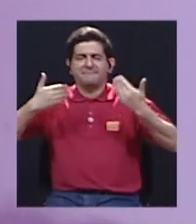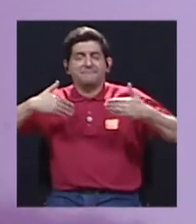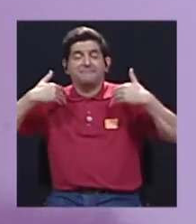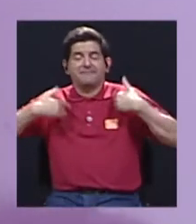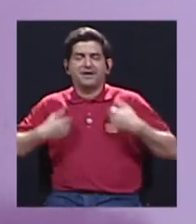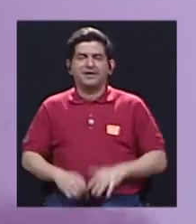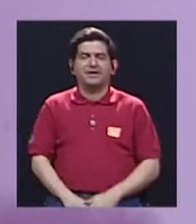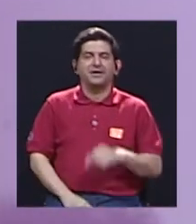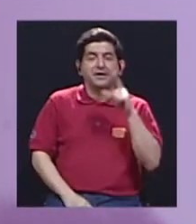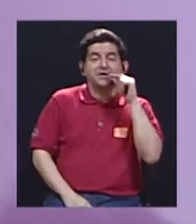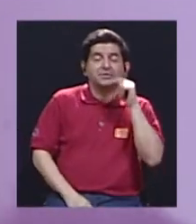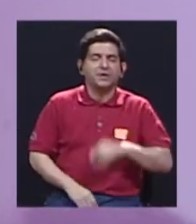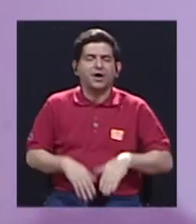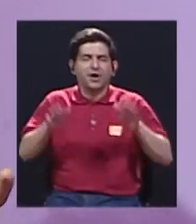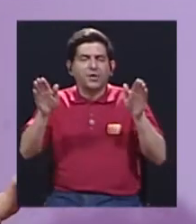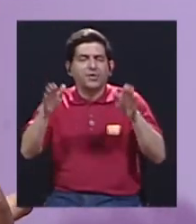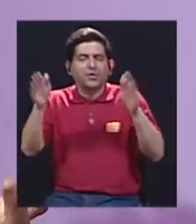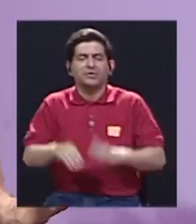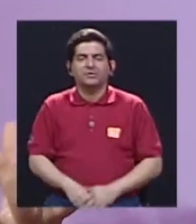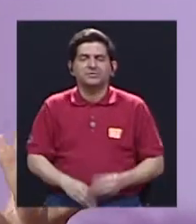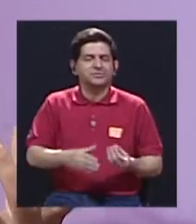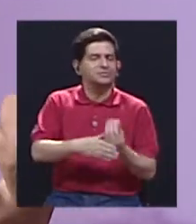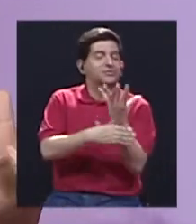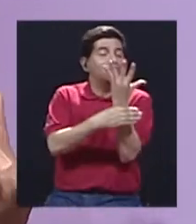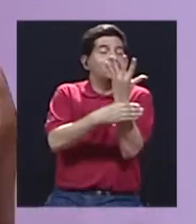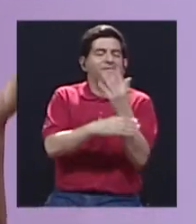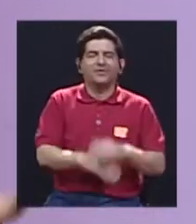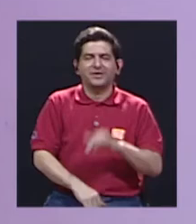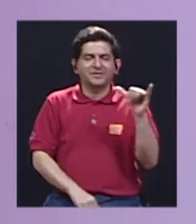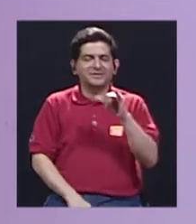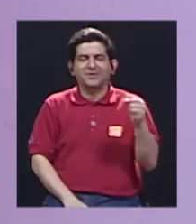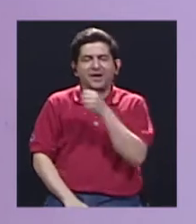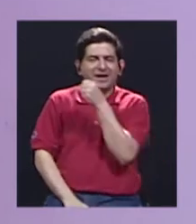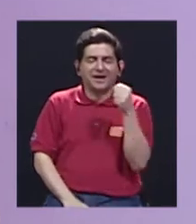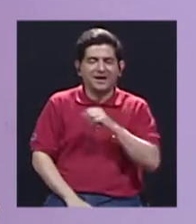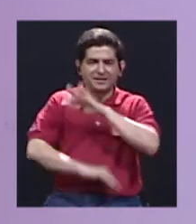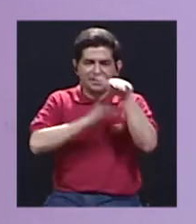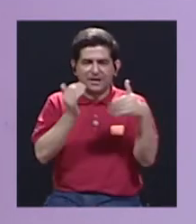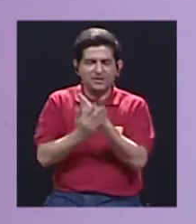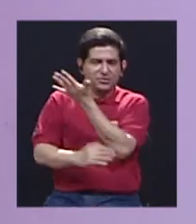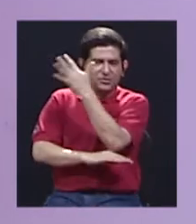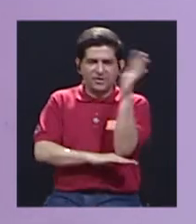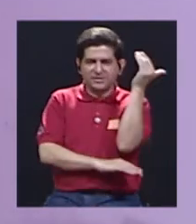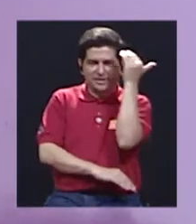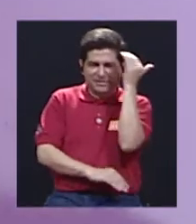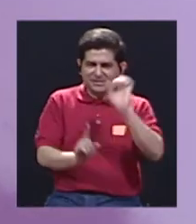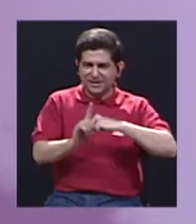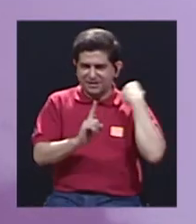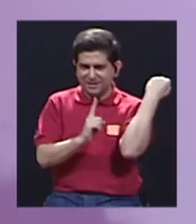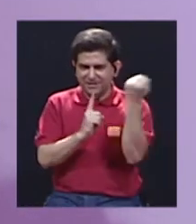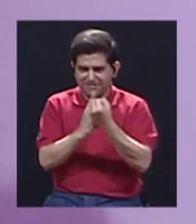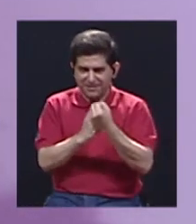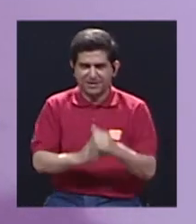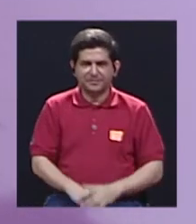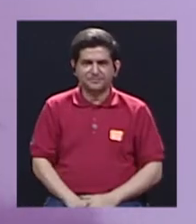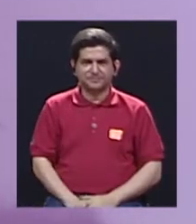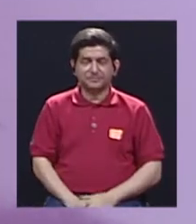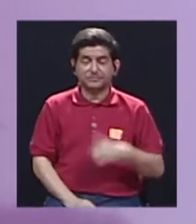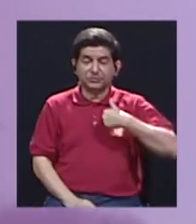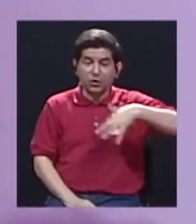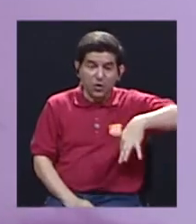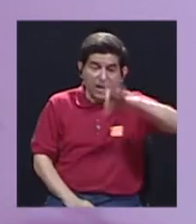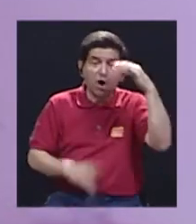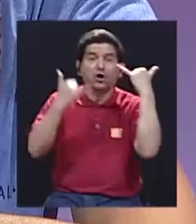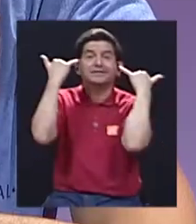los pájaros salían volando las flores cantaban como si toda la selva supiese de qué se trataba luego encontré